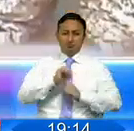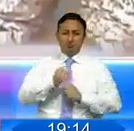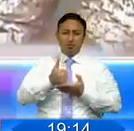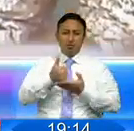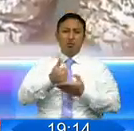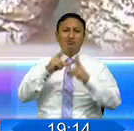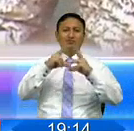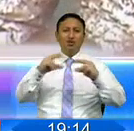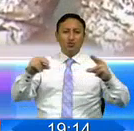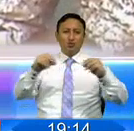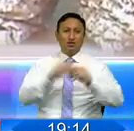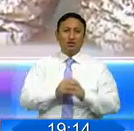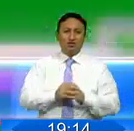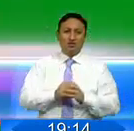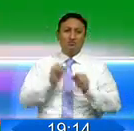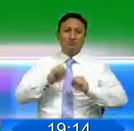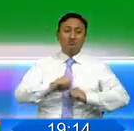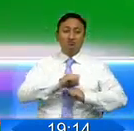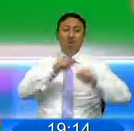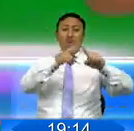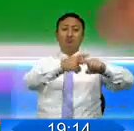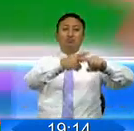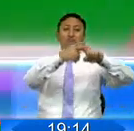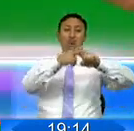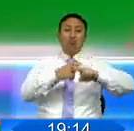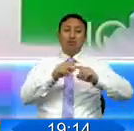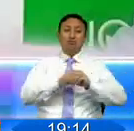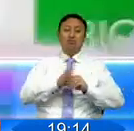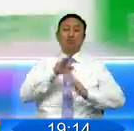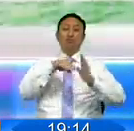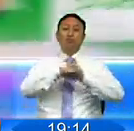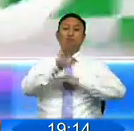con la naturaleza, quien recibió un crédito otorgado